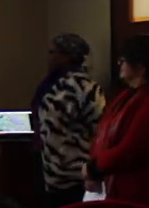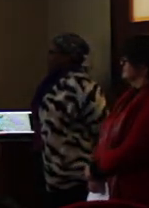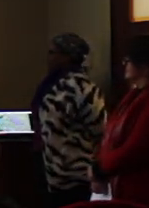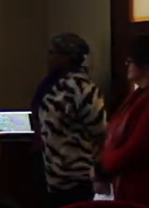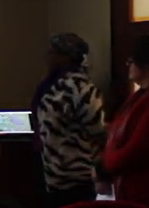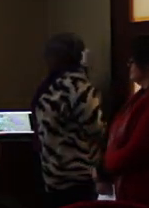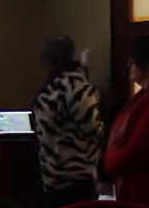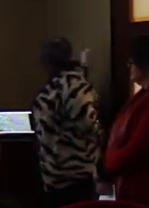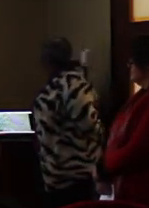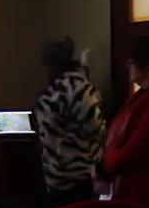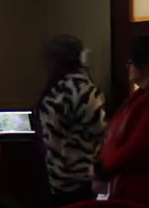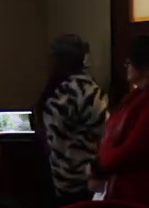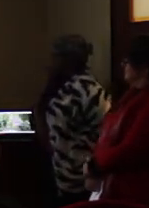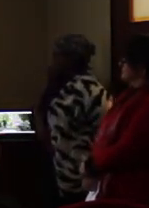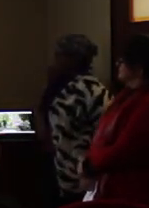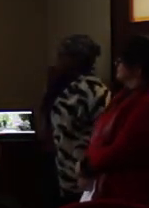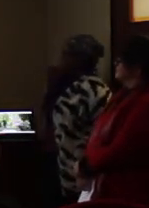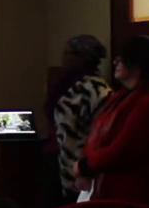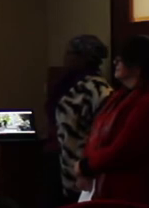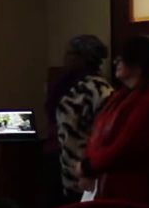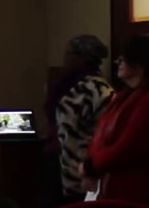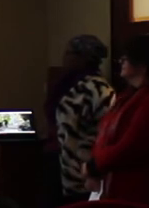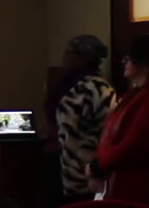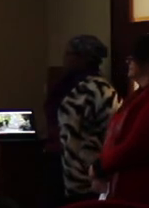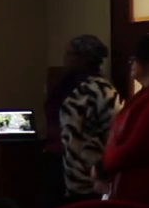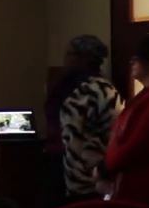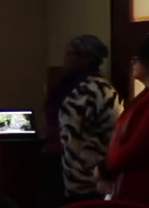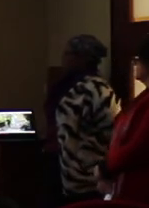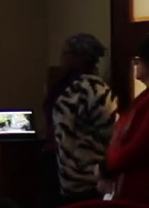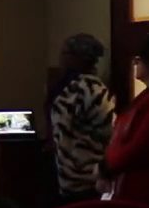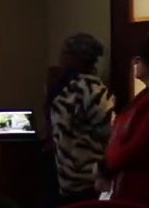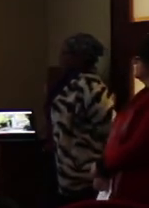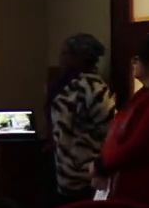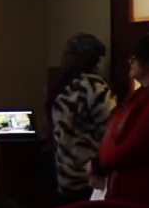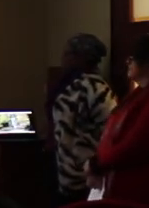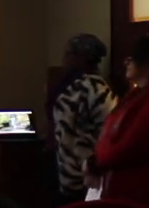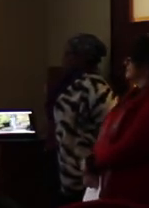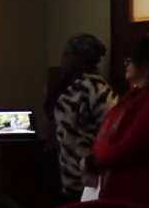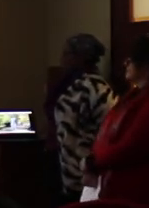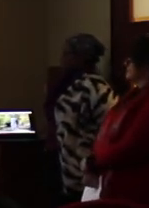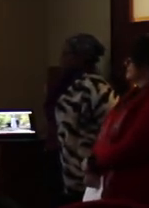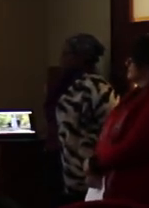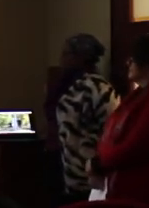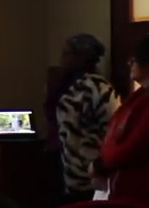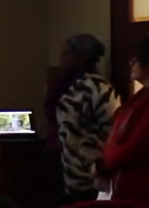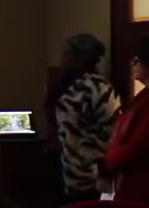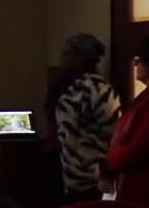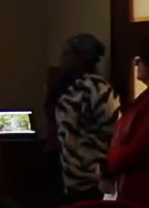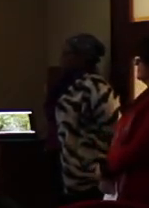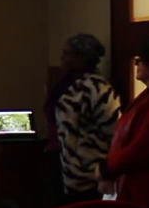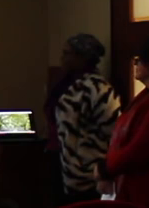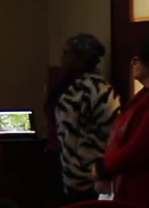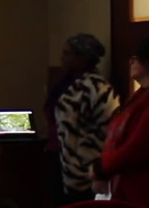los recovecos de una memoria, las casas donde habita Manuel Mendive han sido siempre parte